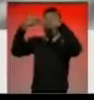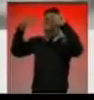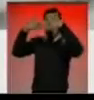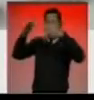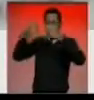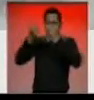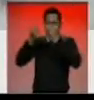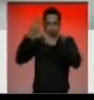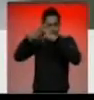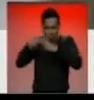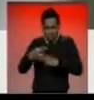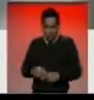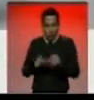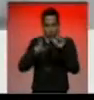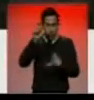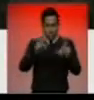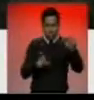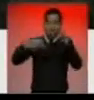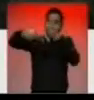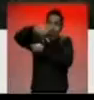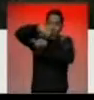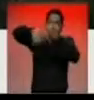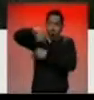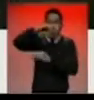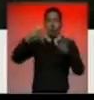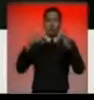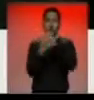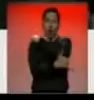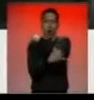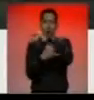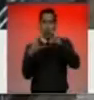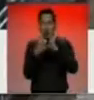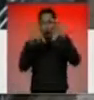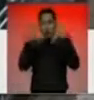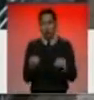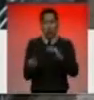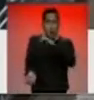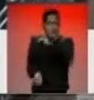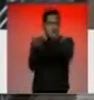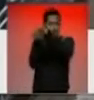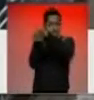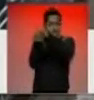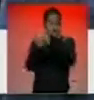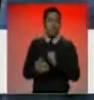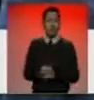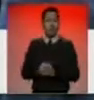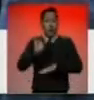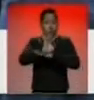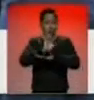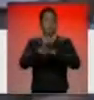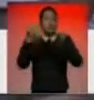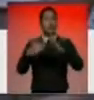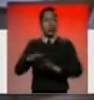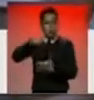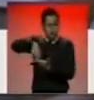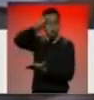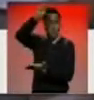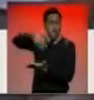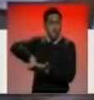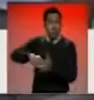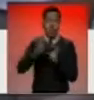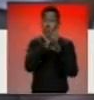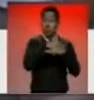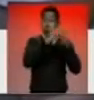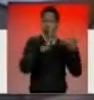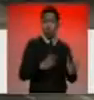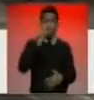sobre inversiones multimillonarias en los denominados paraísos fiscales frente a ello actuador aprobó en consulta popular la provisión para que funcionarios